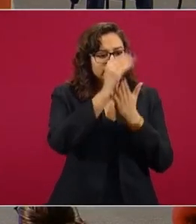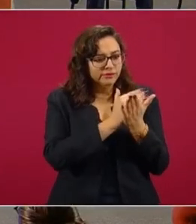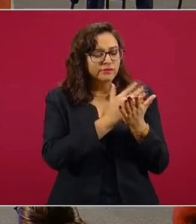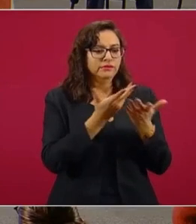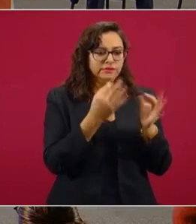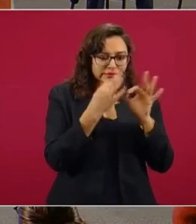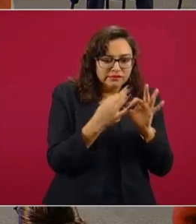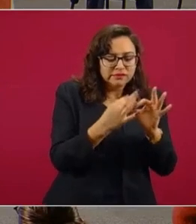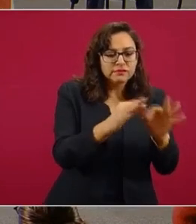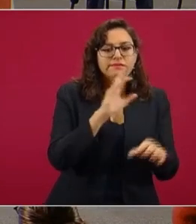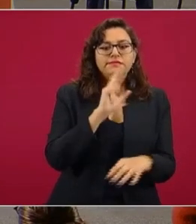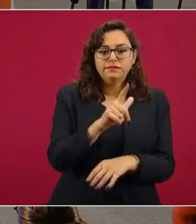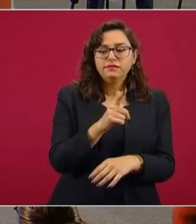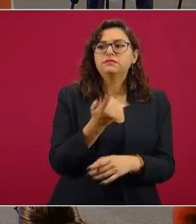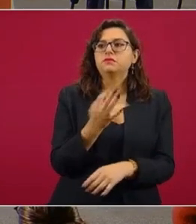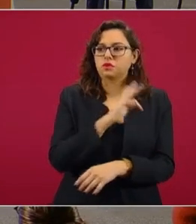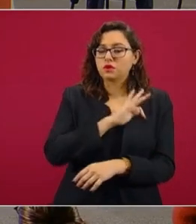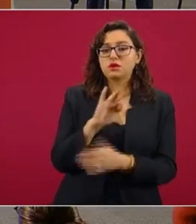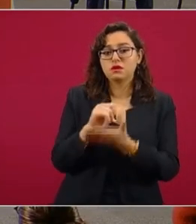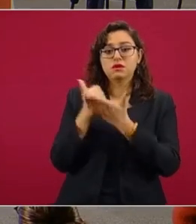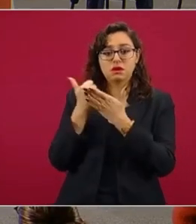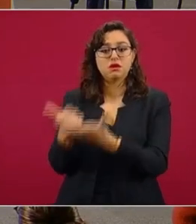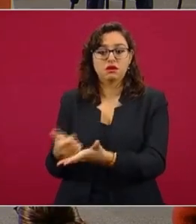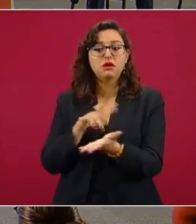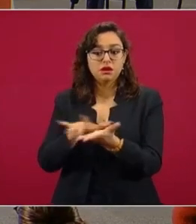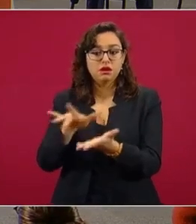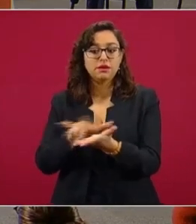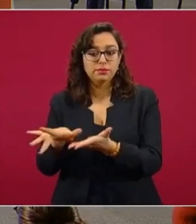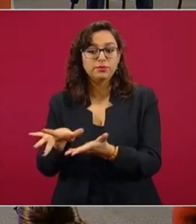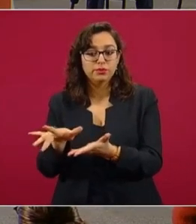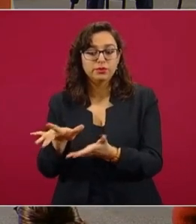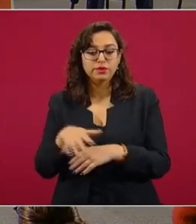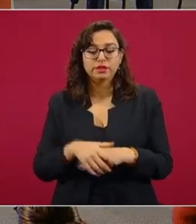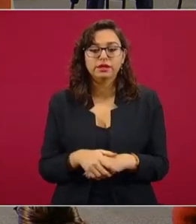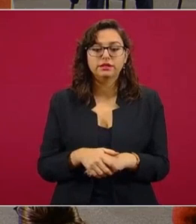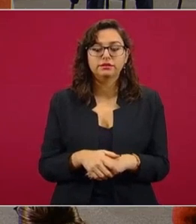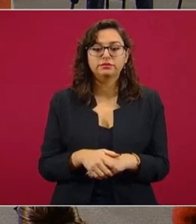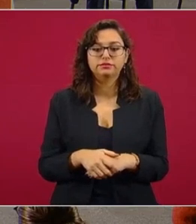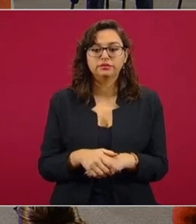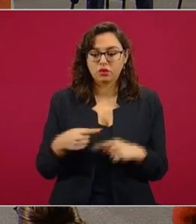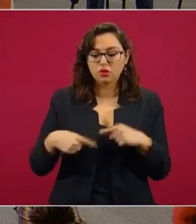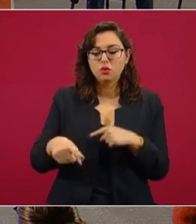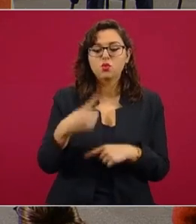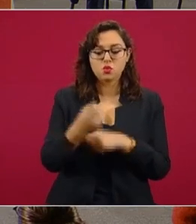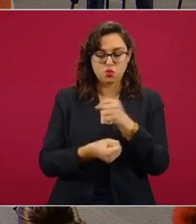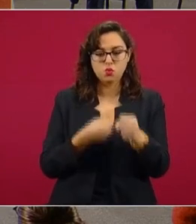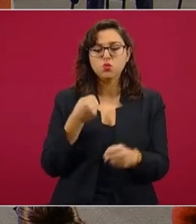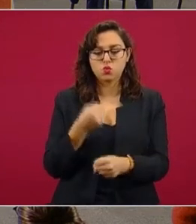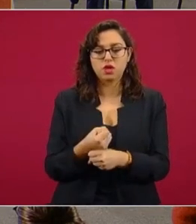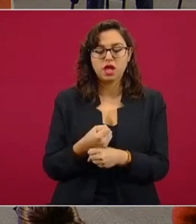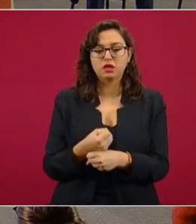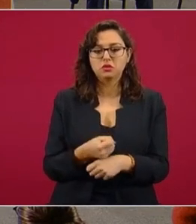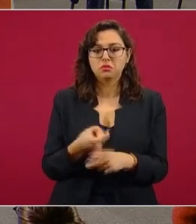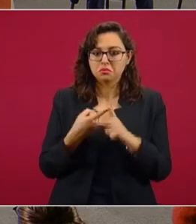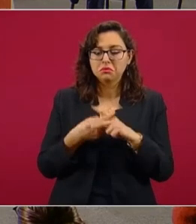interés, y hemos detectado que al menos podríamos hacer 35,000 acciones de refinanciamiento en el primer año de la operación de la